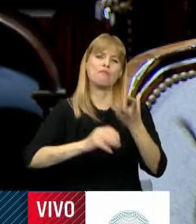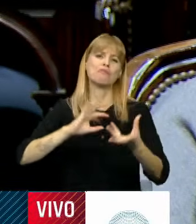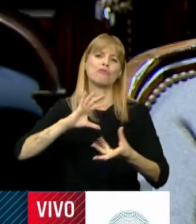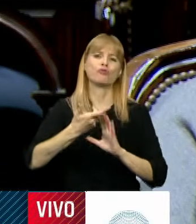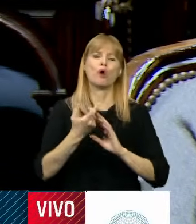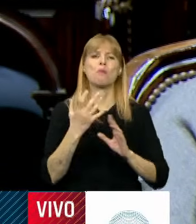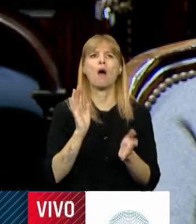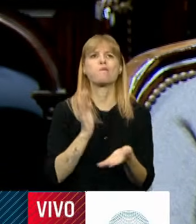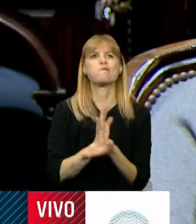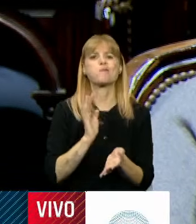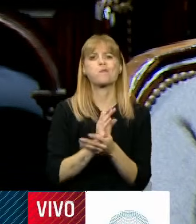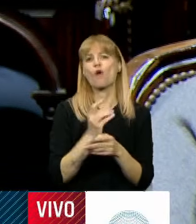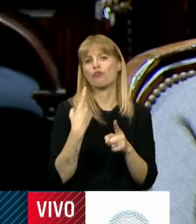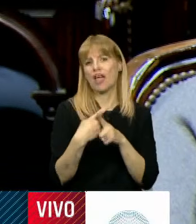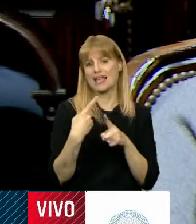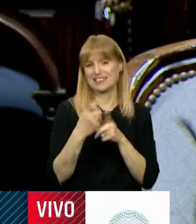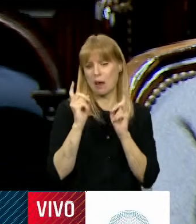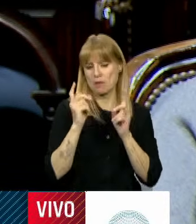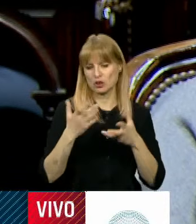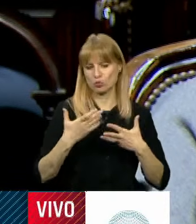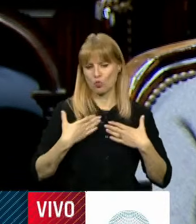de fiesta para él.